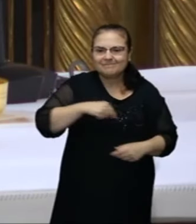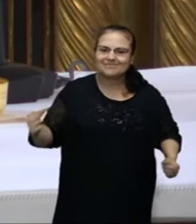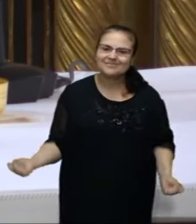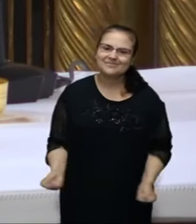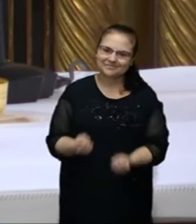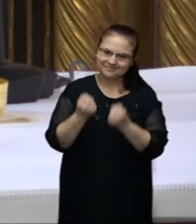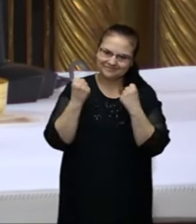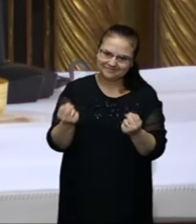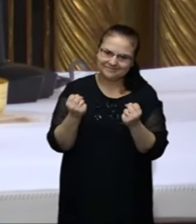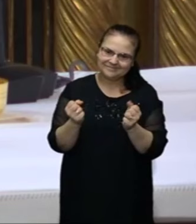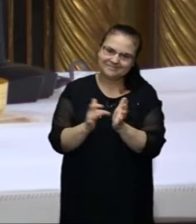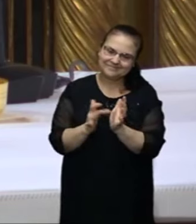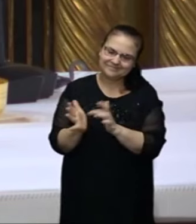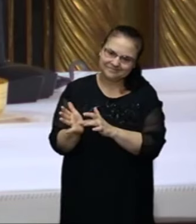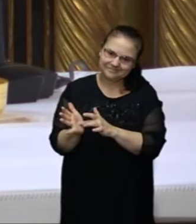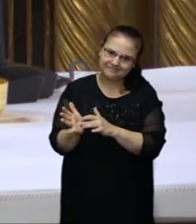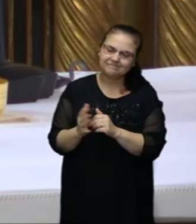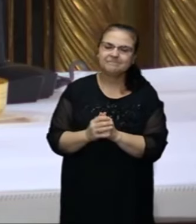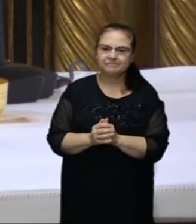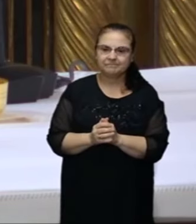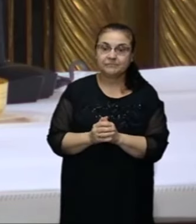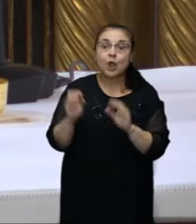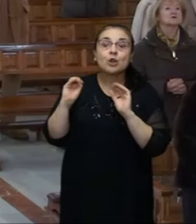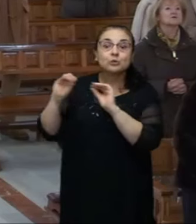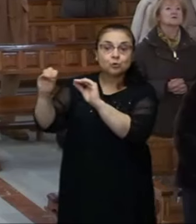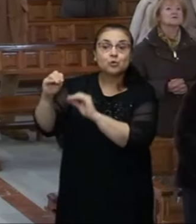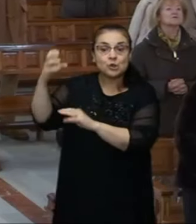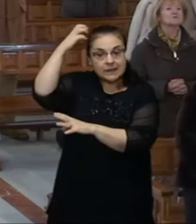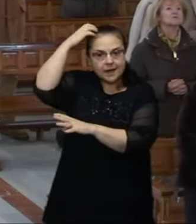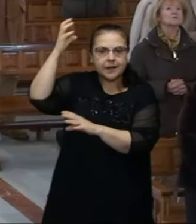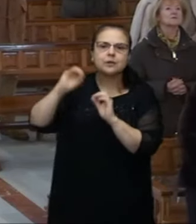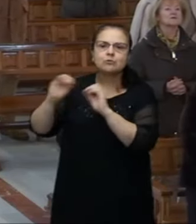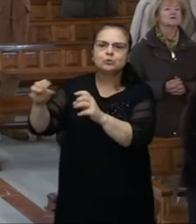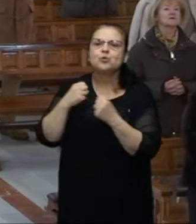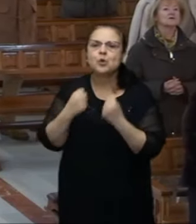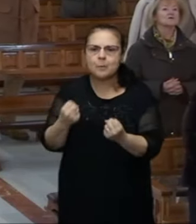venida de nuestro Salvador Jesucristo.